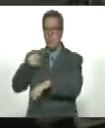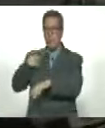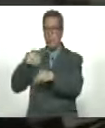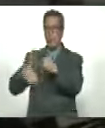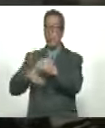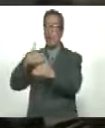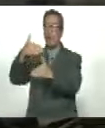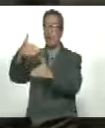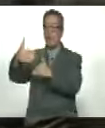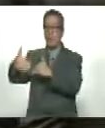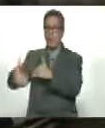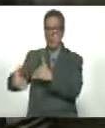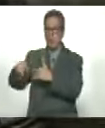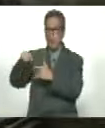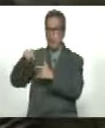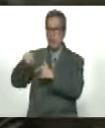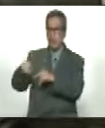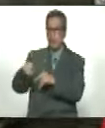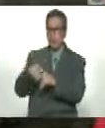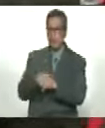más directamente,